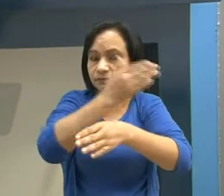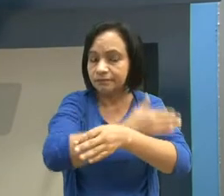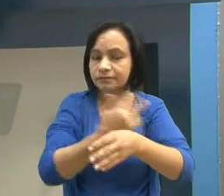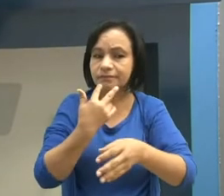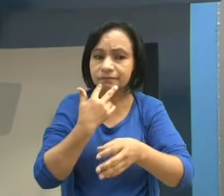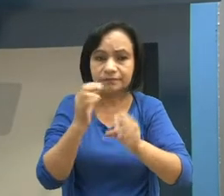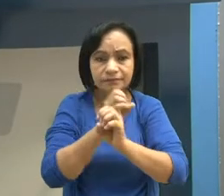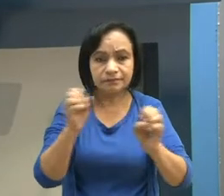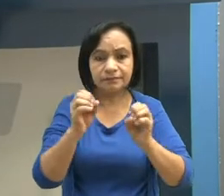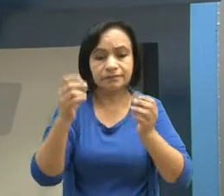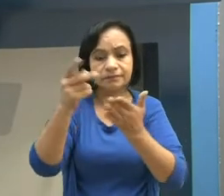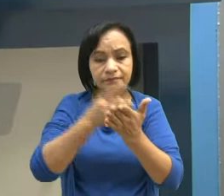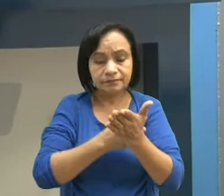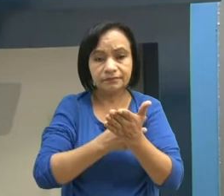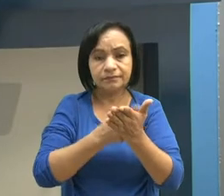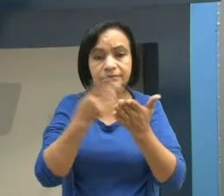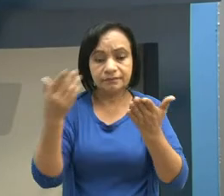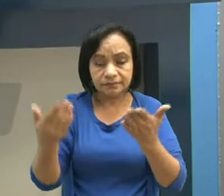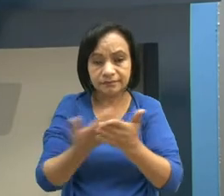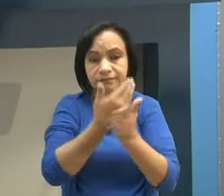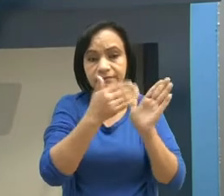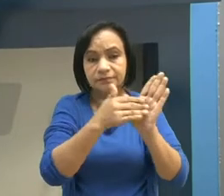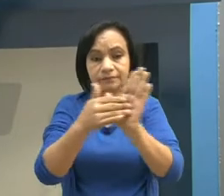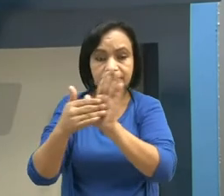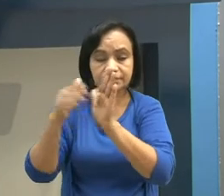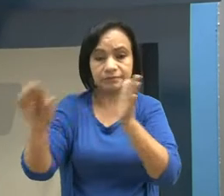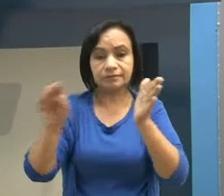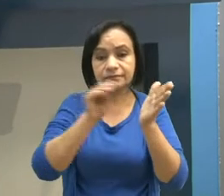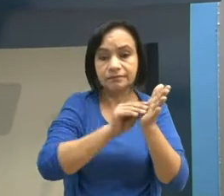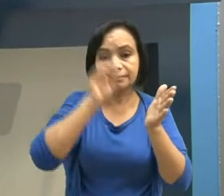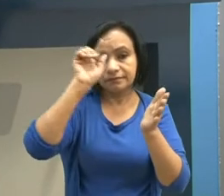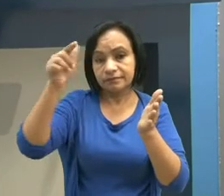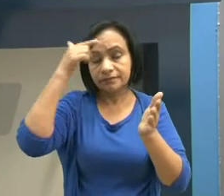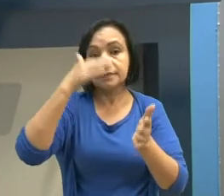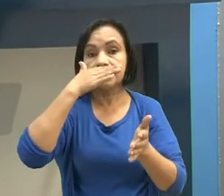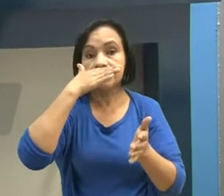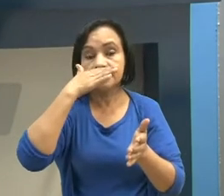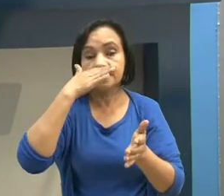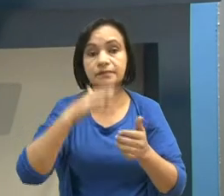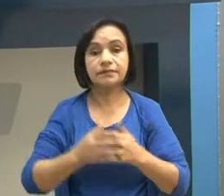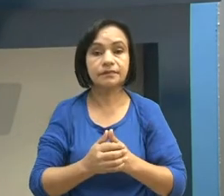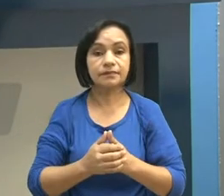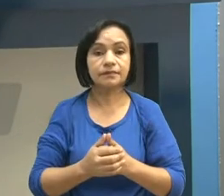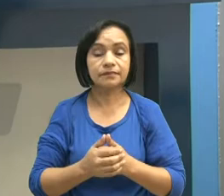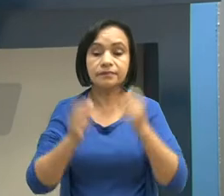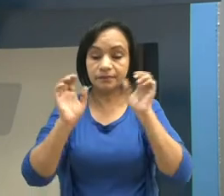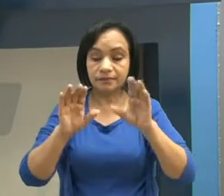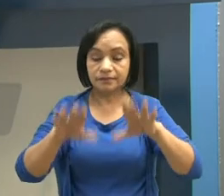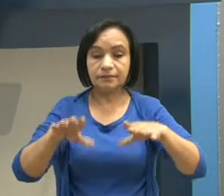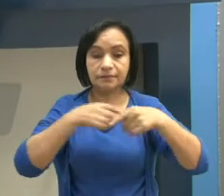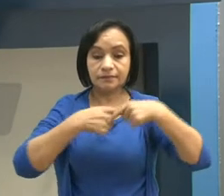proyectos. Este es un modelo que se ha venido incorporando a partir de que el gobierno del Frente Sandinista llega al